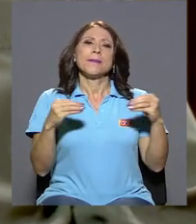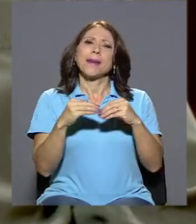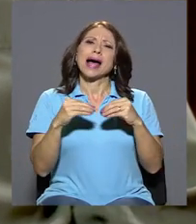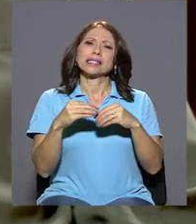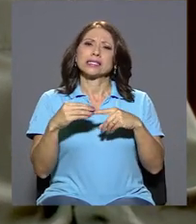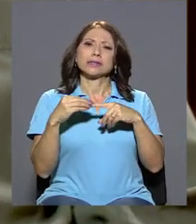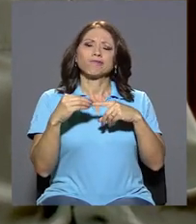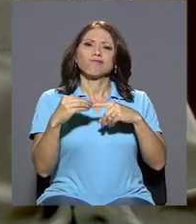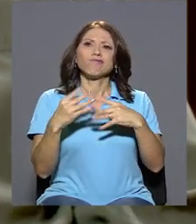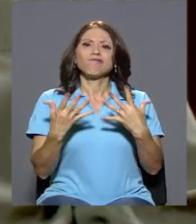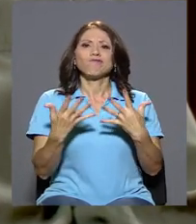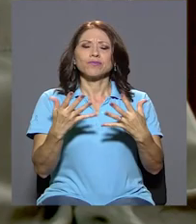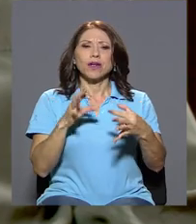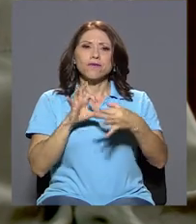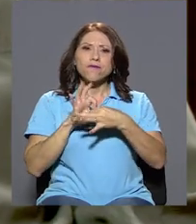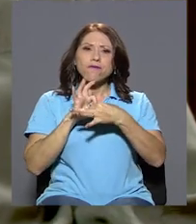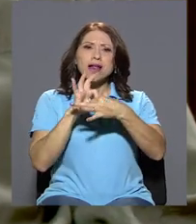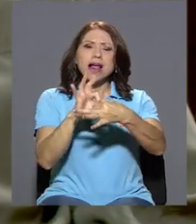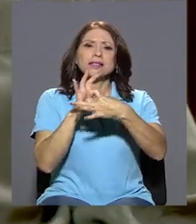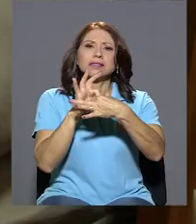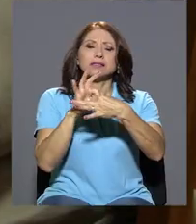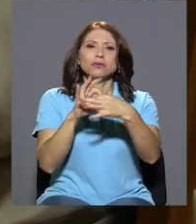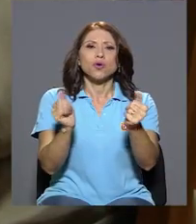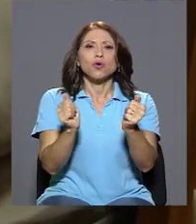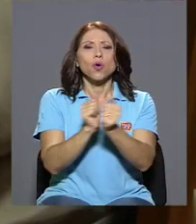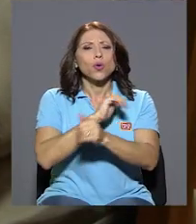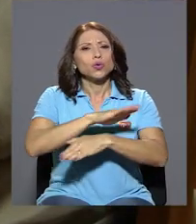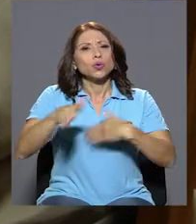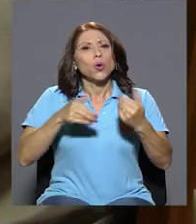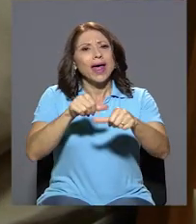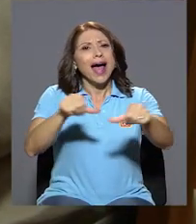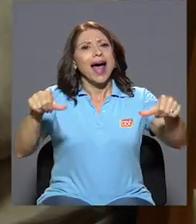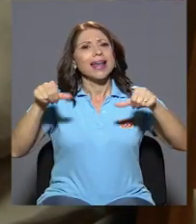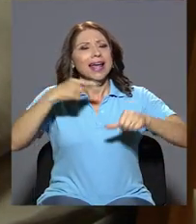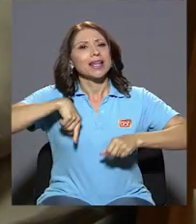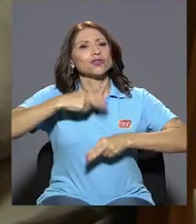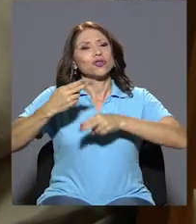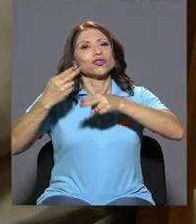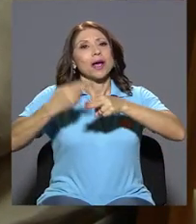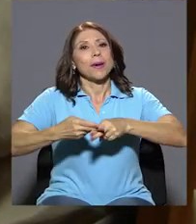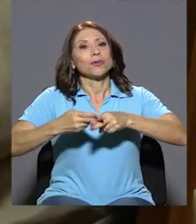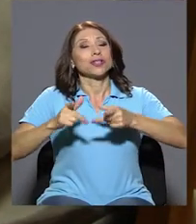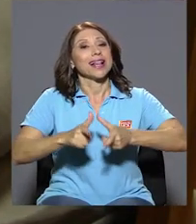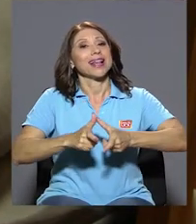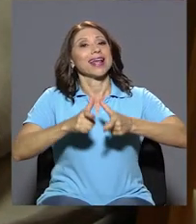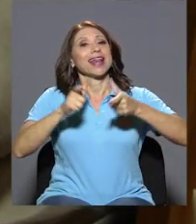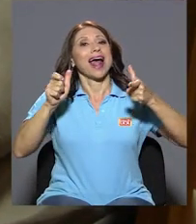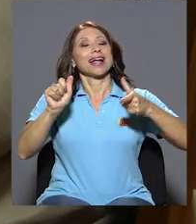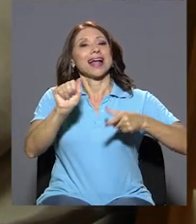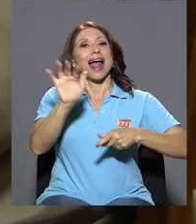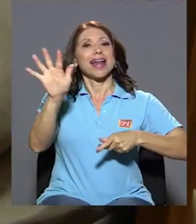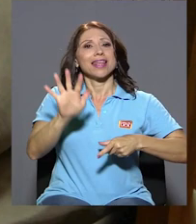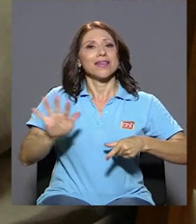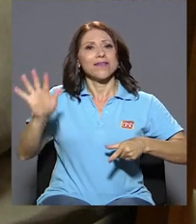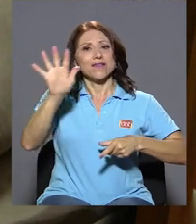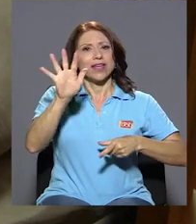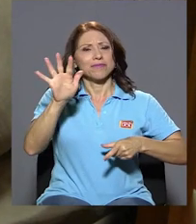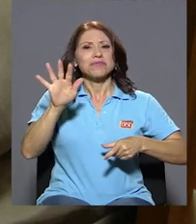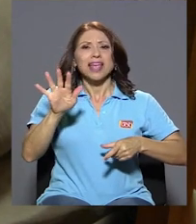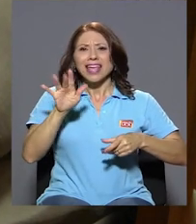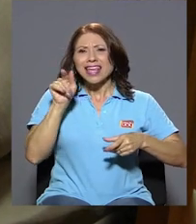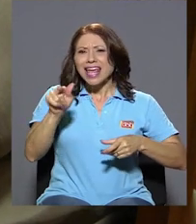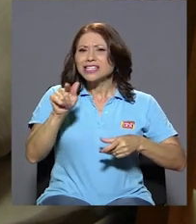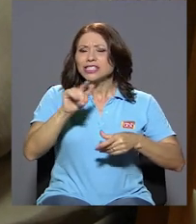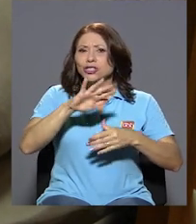más que todo digamos una relación con todo esta área que llamamos del gran caribe que